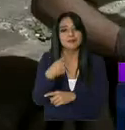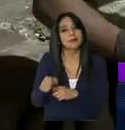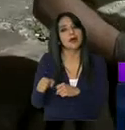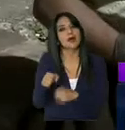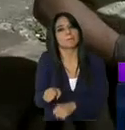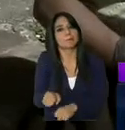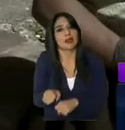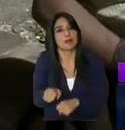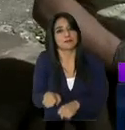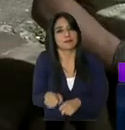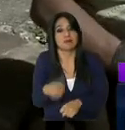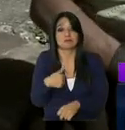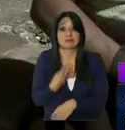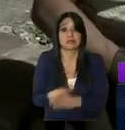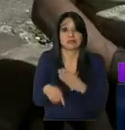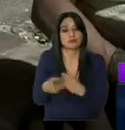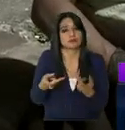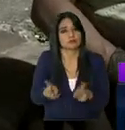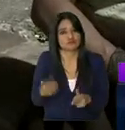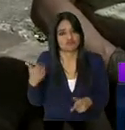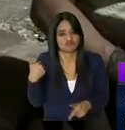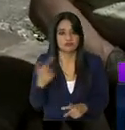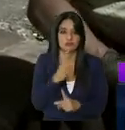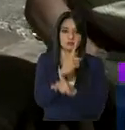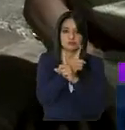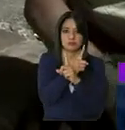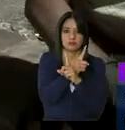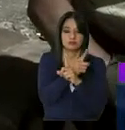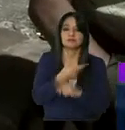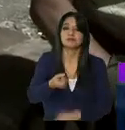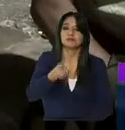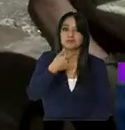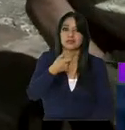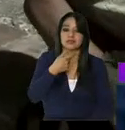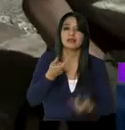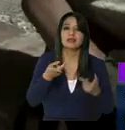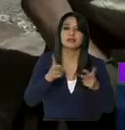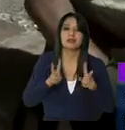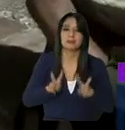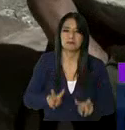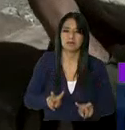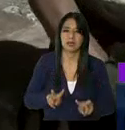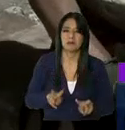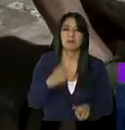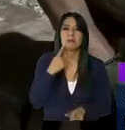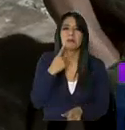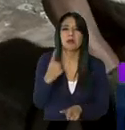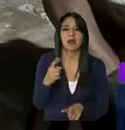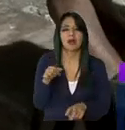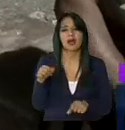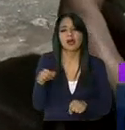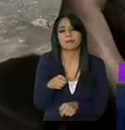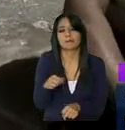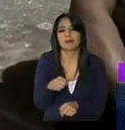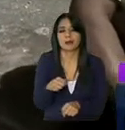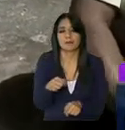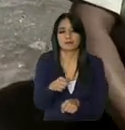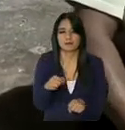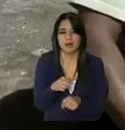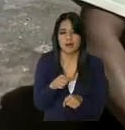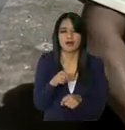a mi hijo, también es discapacitado, toma medicamento de carbamazepina de 400.